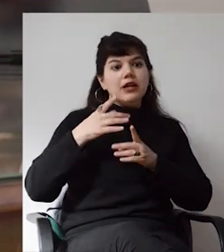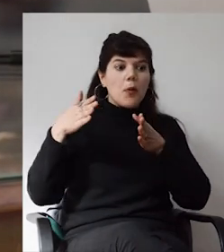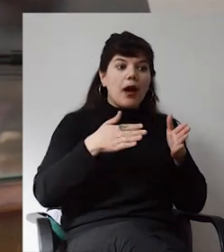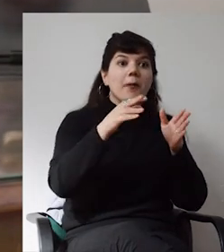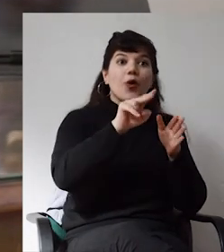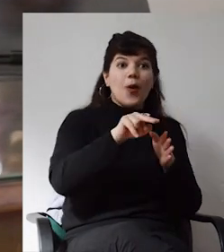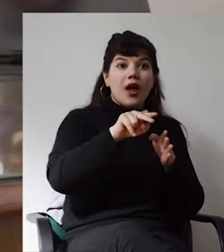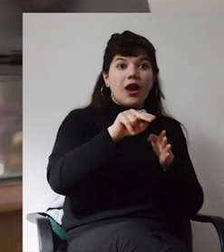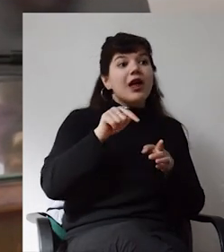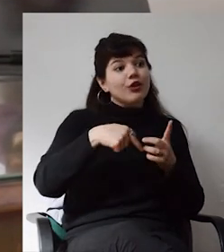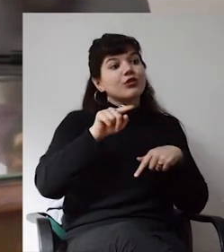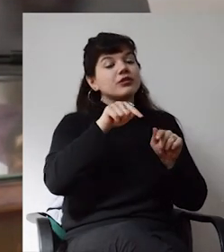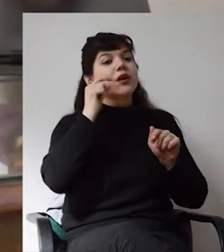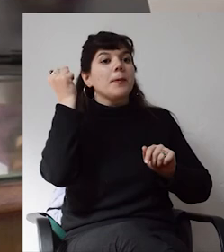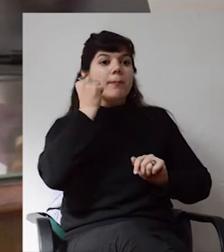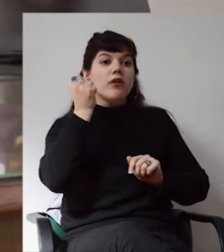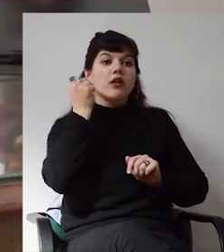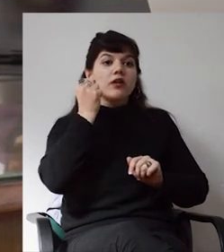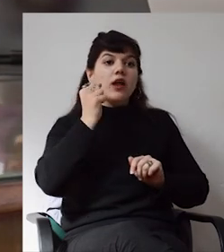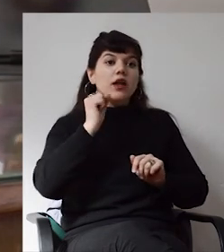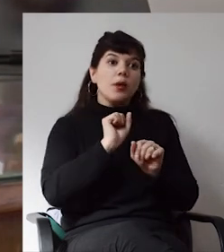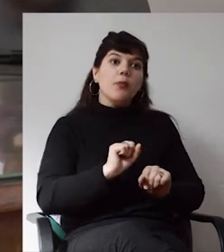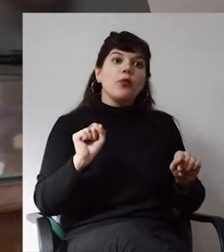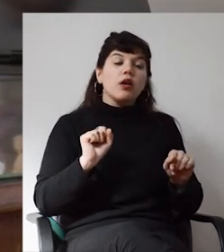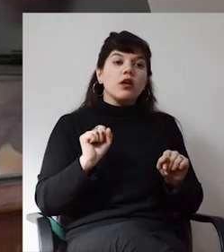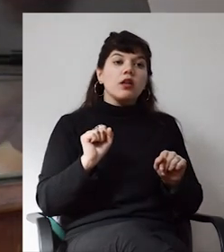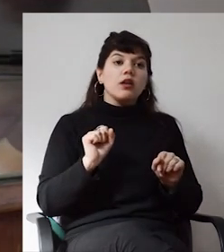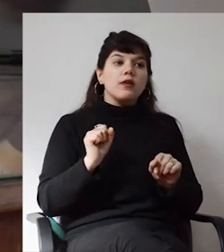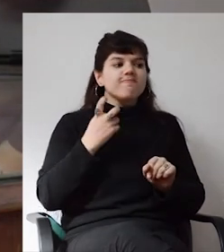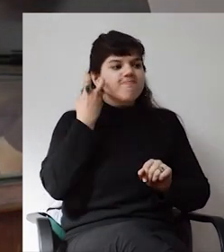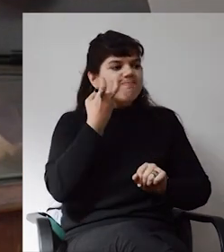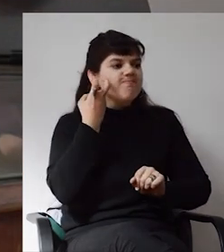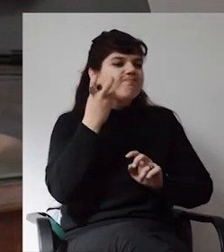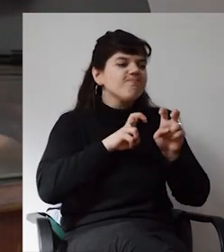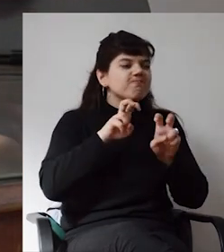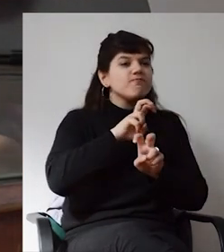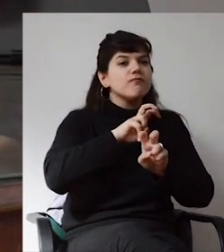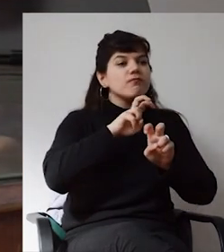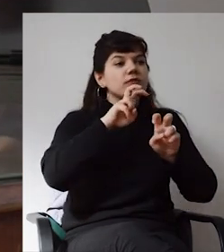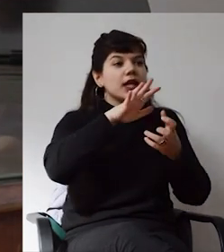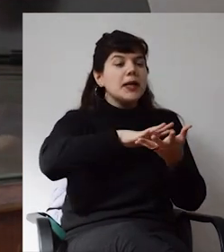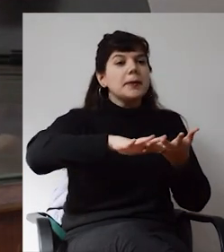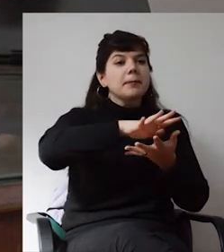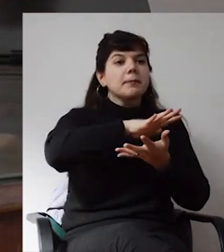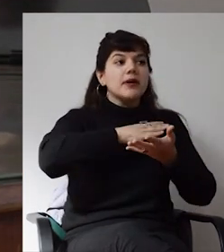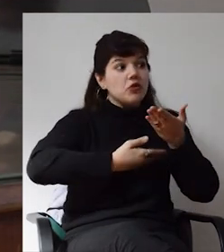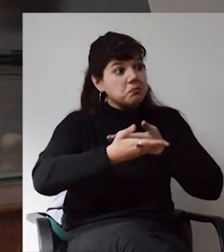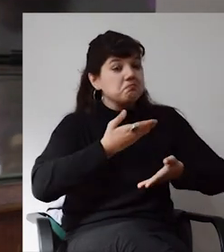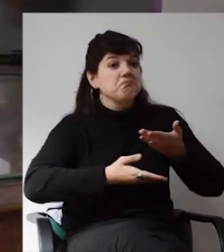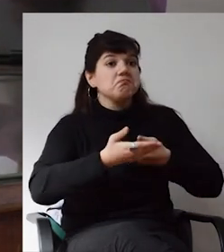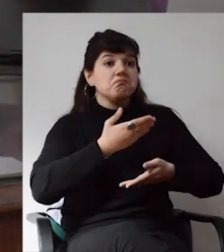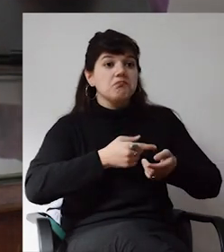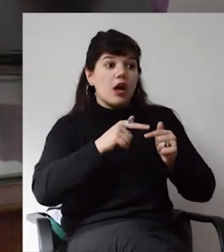mismo sentido, digamos, y que sería importante que se pudiera buscar un espacio